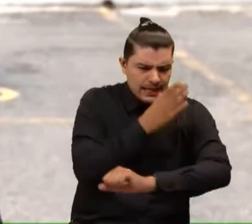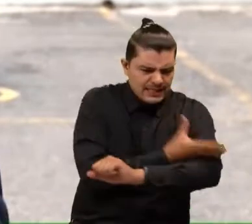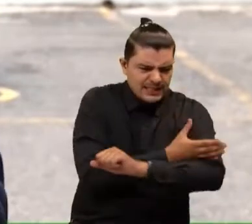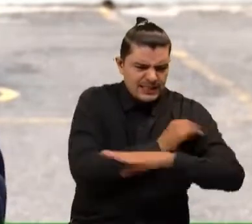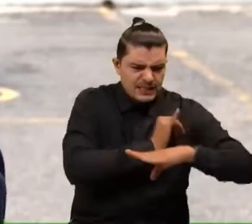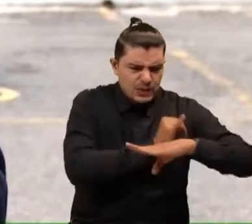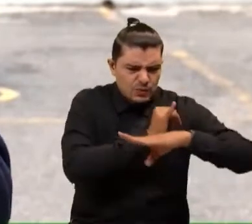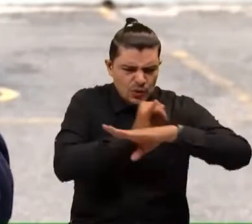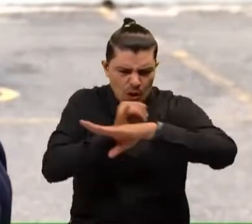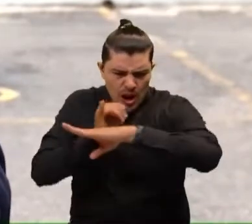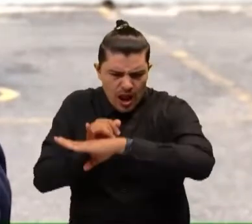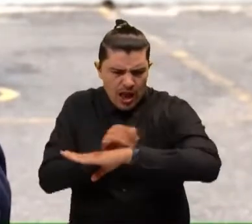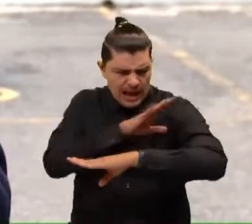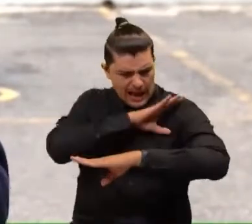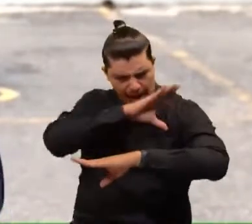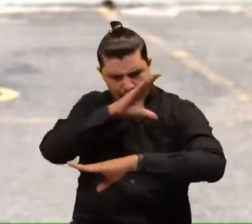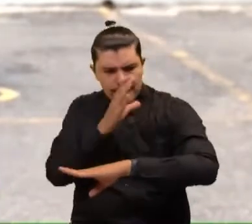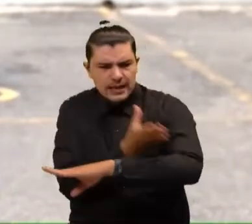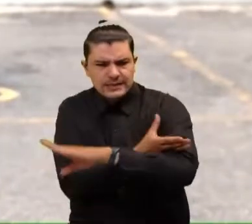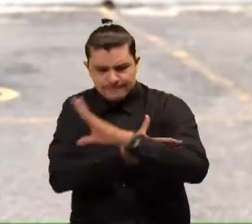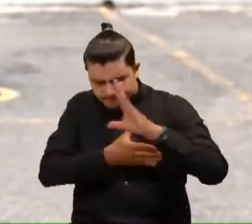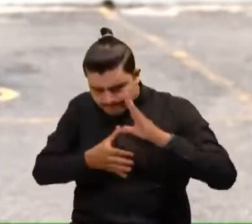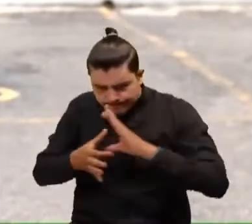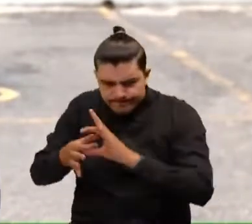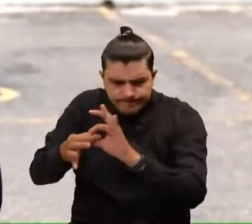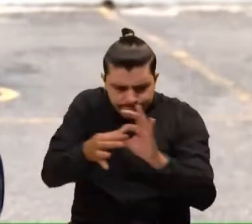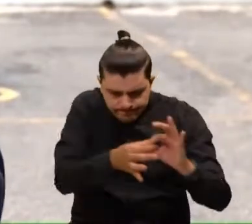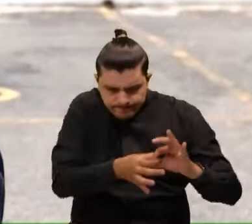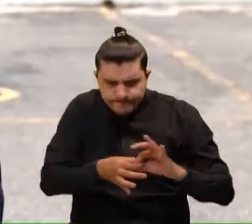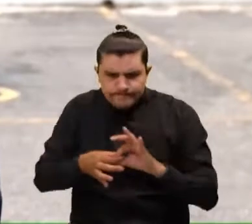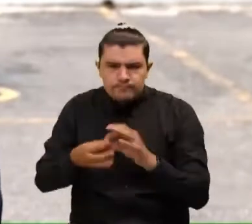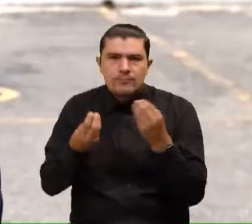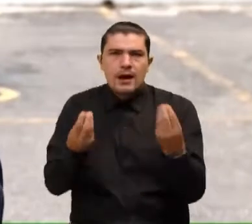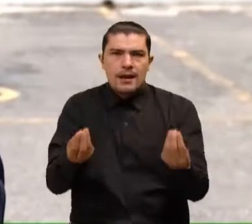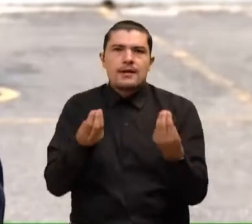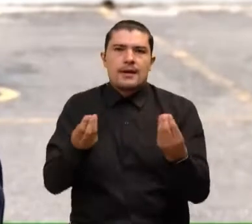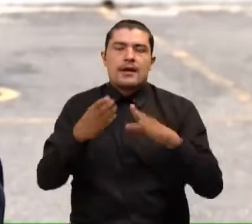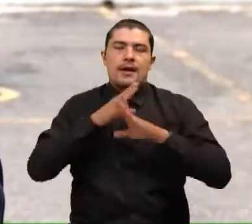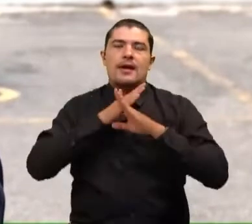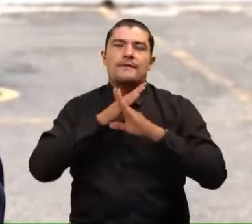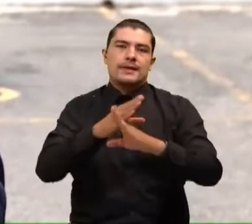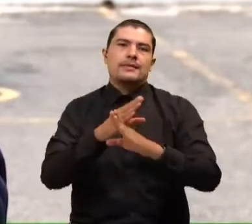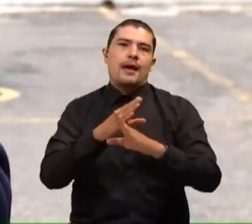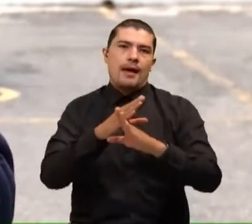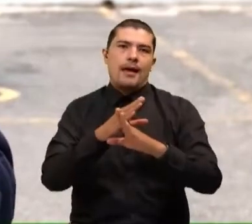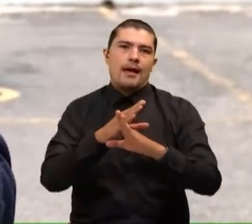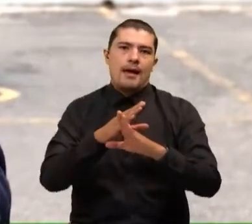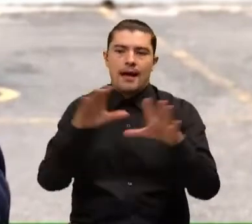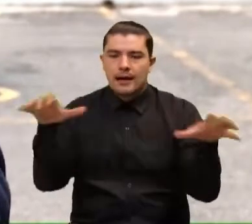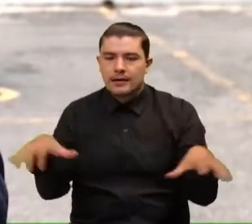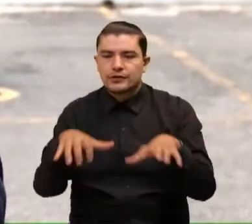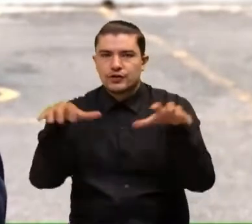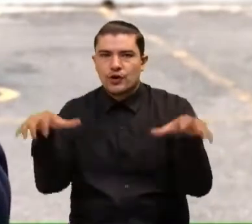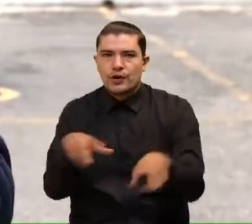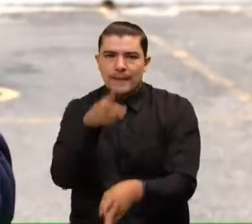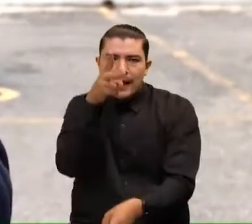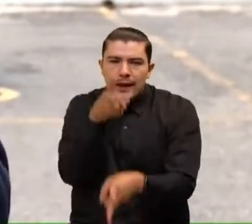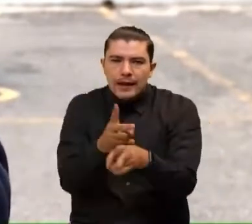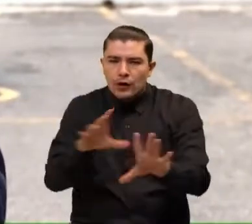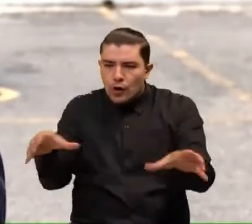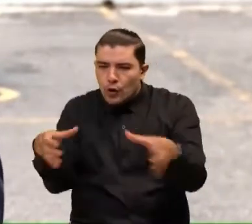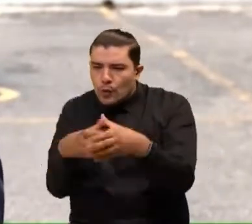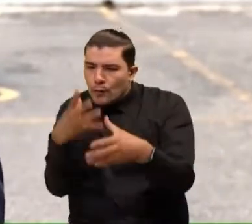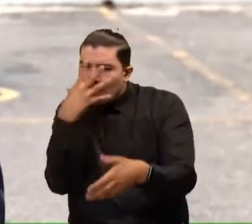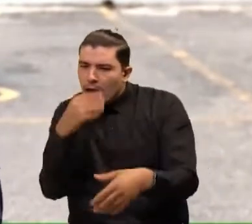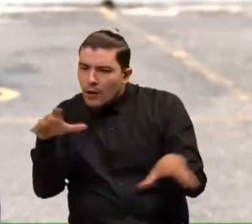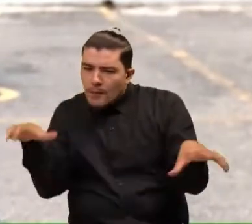institucionales para enfrentar los temas de delincuencia organizada, además de eso, y con un